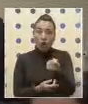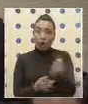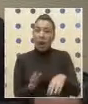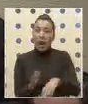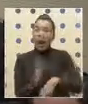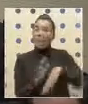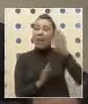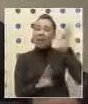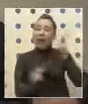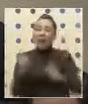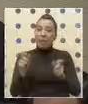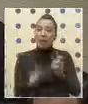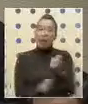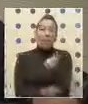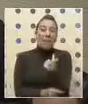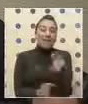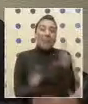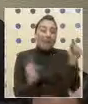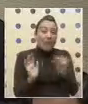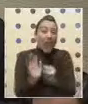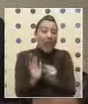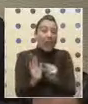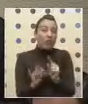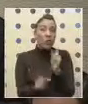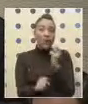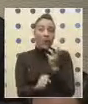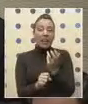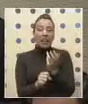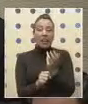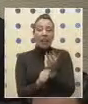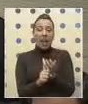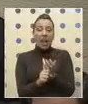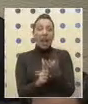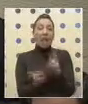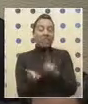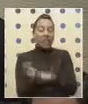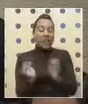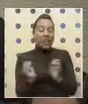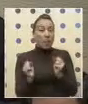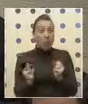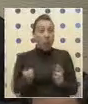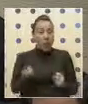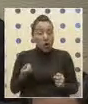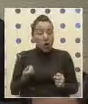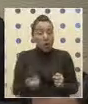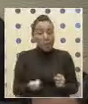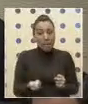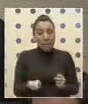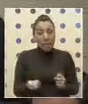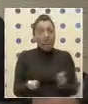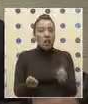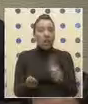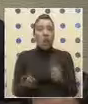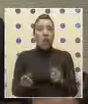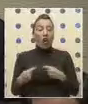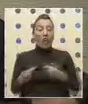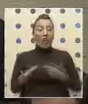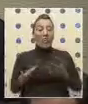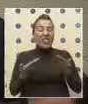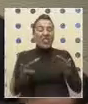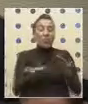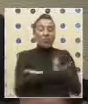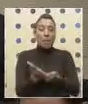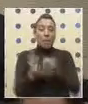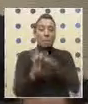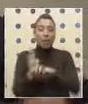mayoría de la población o a precios de costo en los casos que haya una verdadera posibilidad de compra, en vez de traspasar solamente este